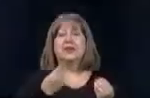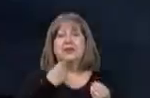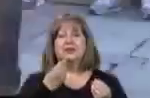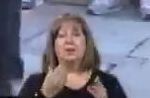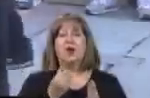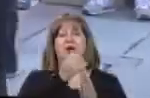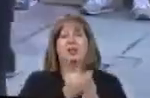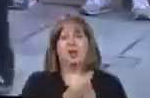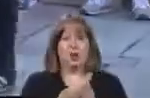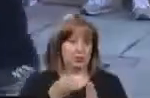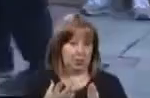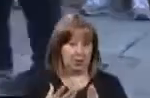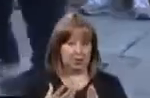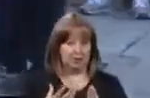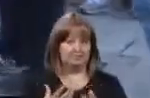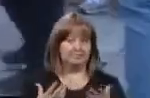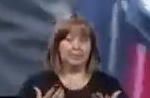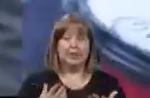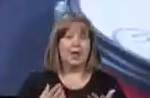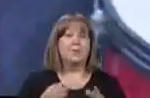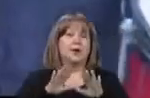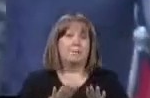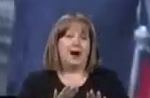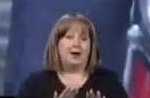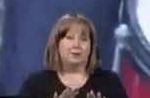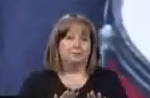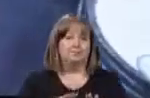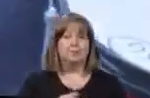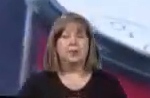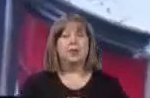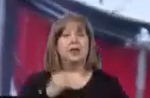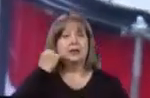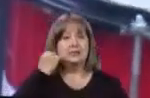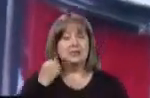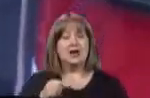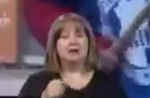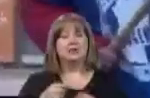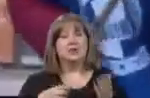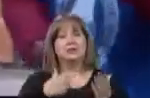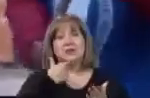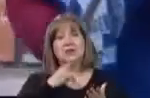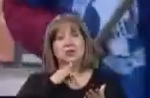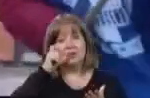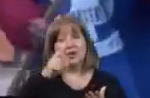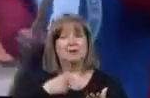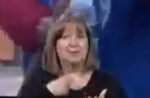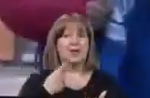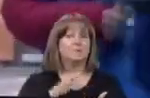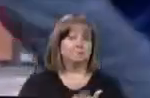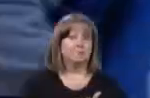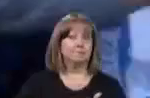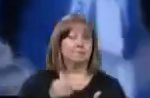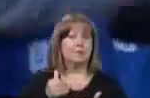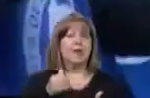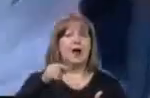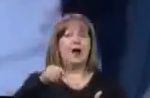este descuento. Lo siento, para ir más en fino a la presentación del SUTE, que es una de sus estrategias para seguir reclamando, el motivo